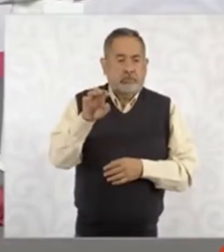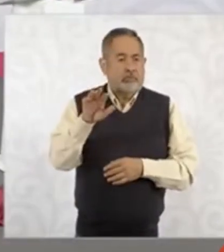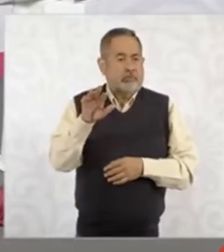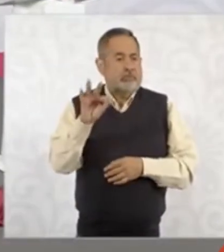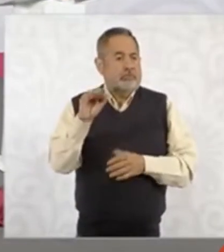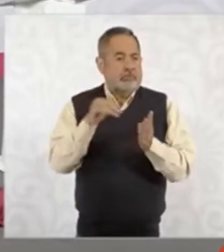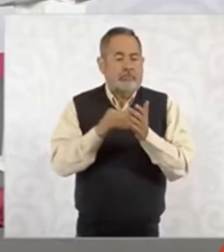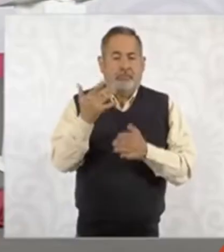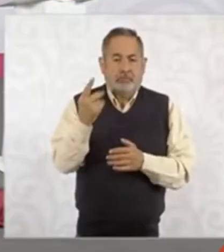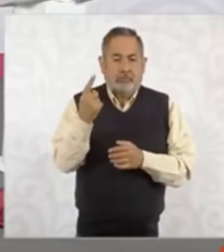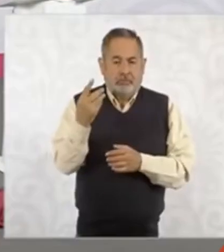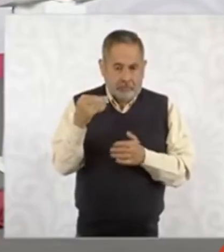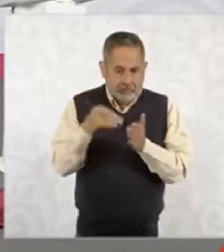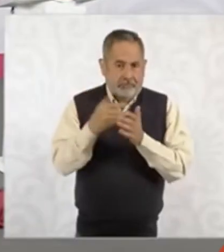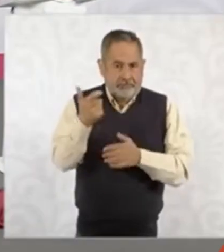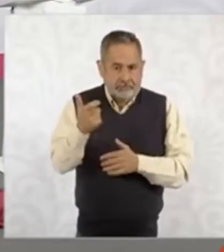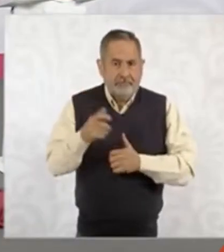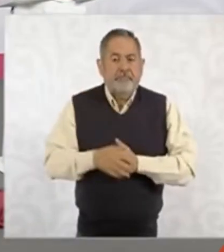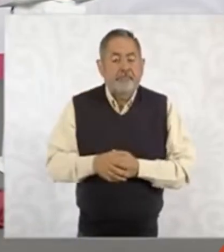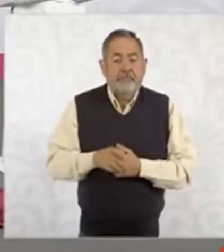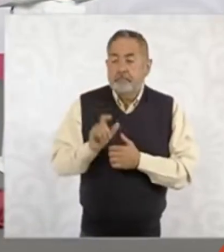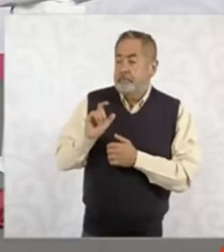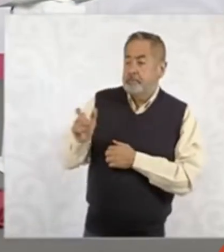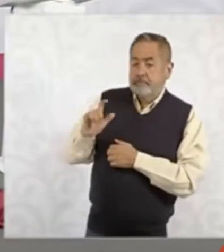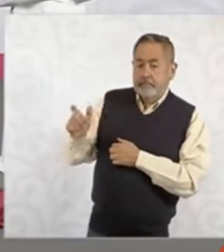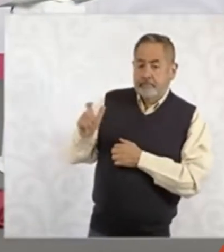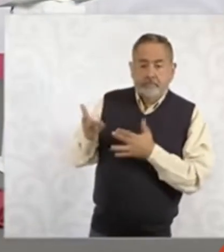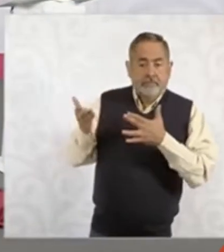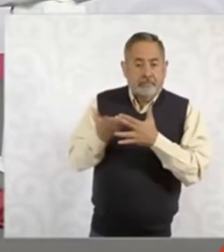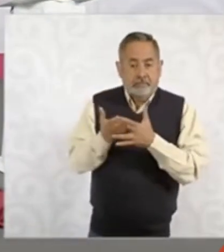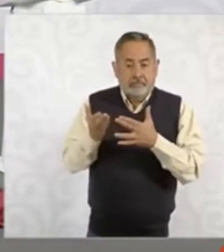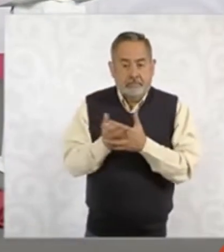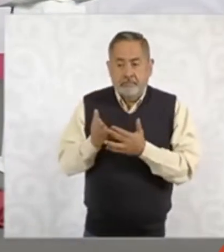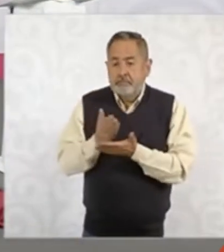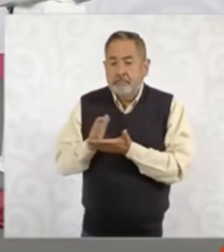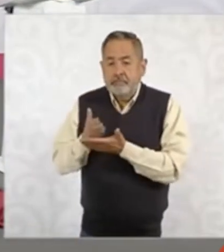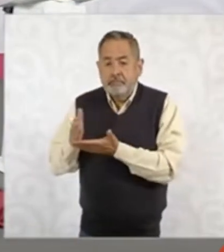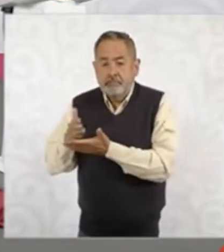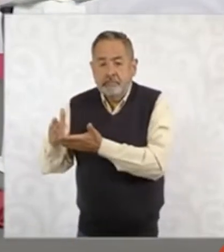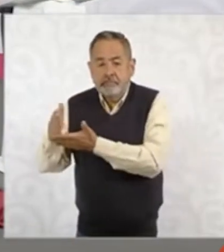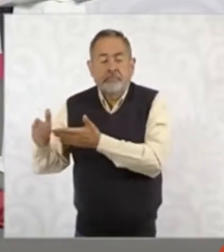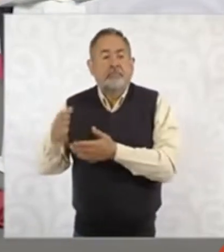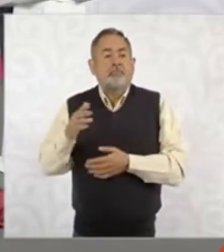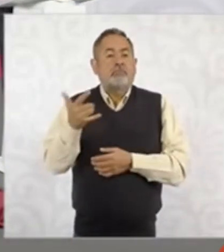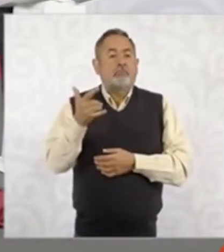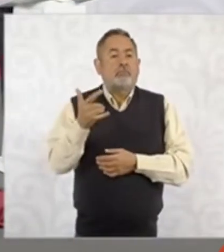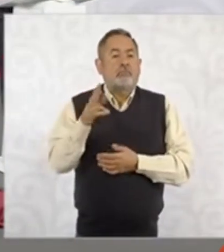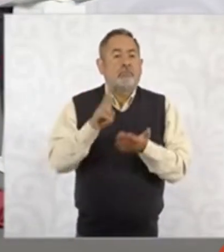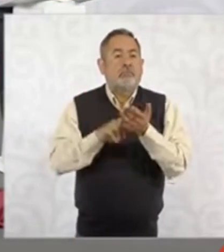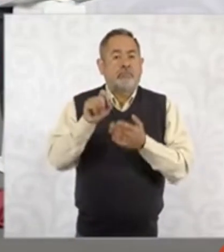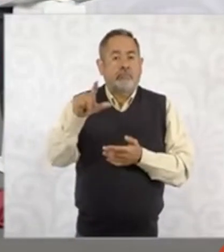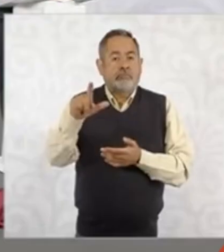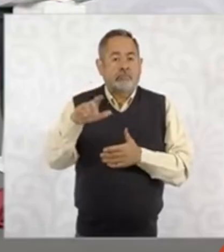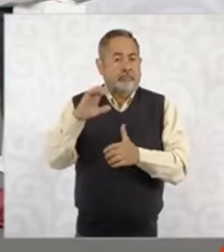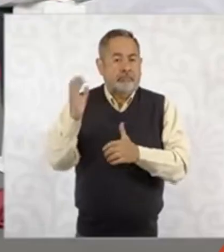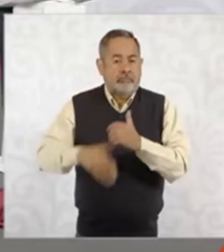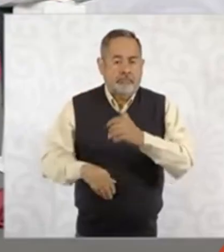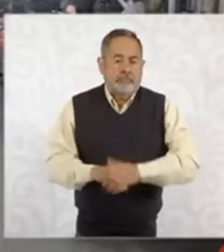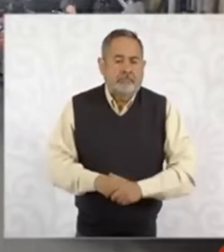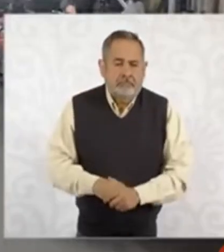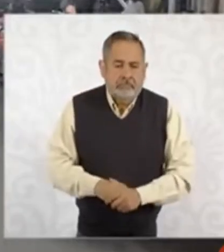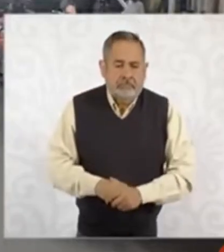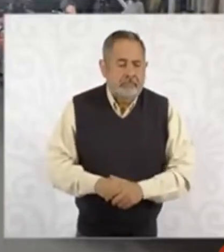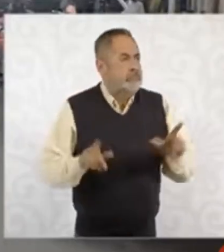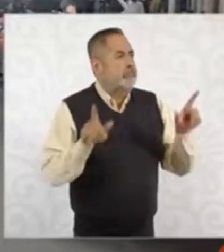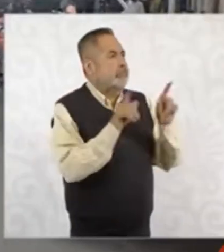$13,979,904,051 pesos. El resto de los pagos se llevan a cabo en parcialidades hasta julio de 2027. Para cerrar, presidenta,